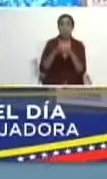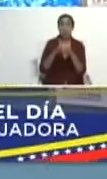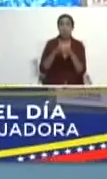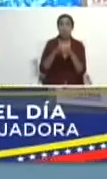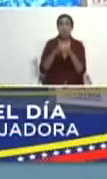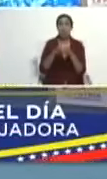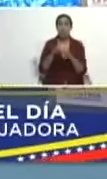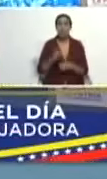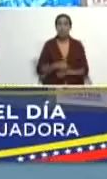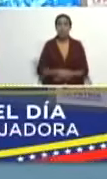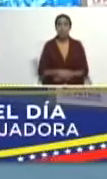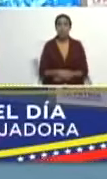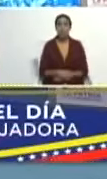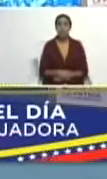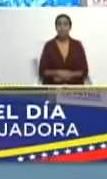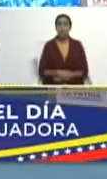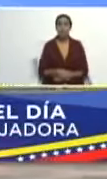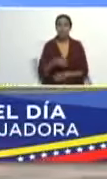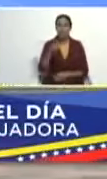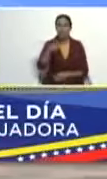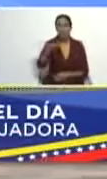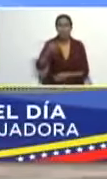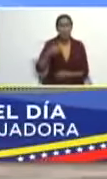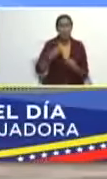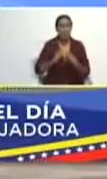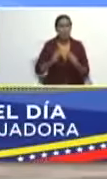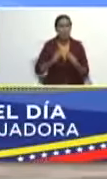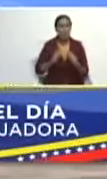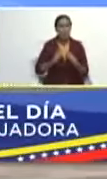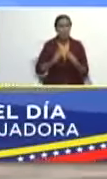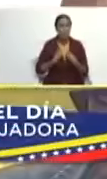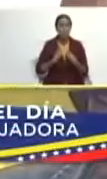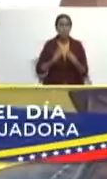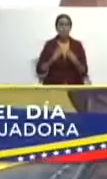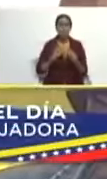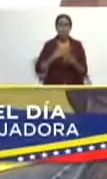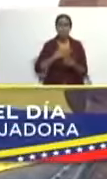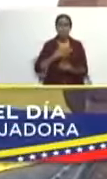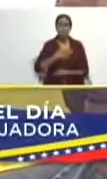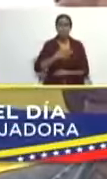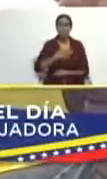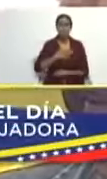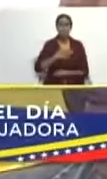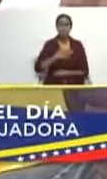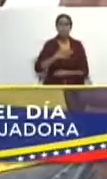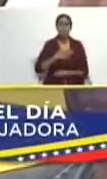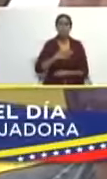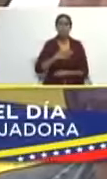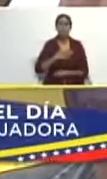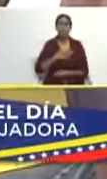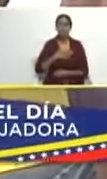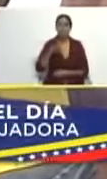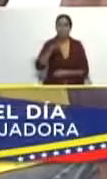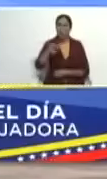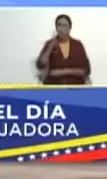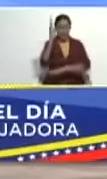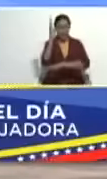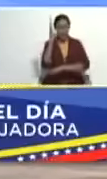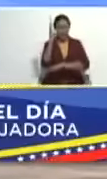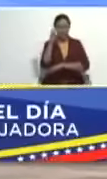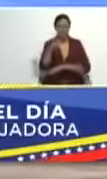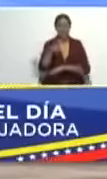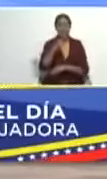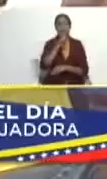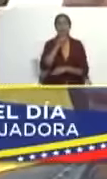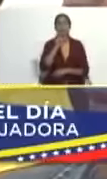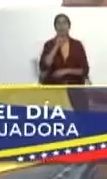UDE 2. ¿Dónde es que vivías tú en la UDE? UDE 7. Allí donde queda la iglesia del Padre Pablo, ya